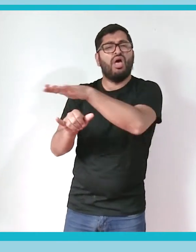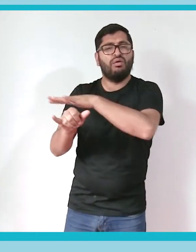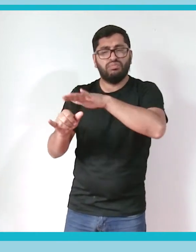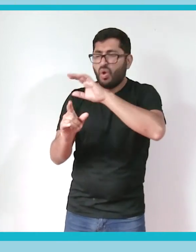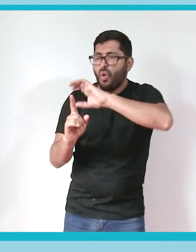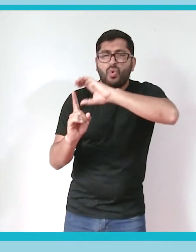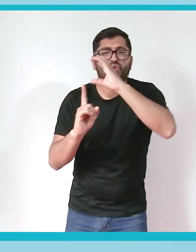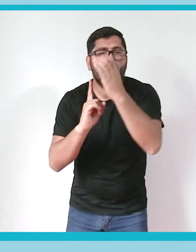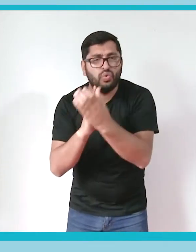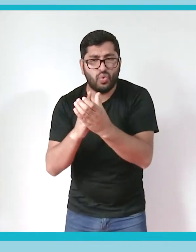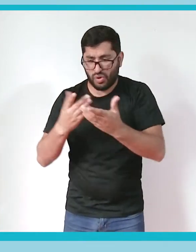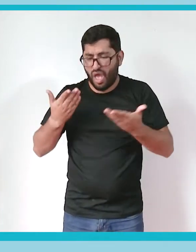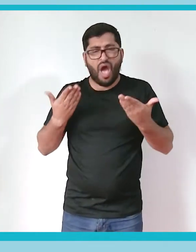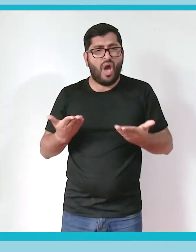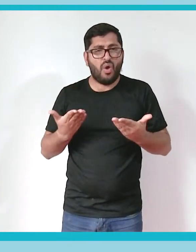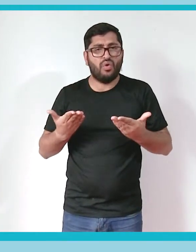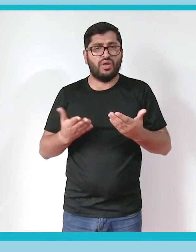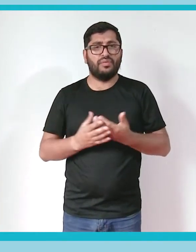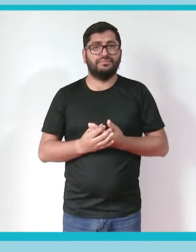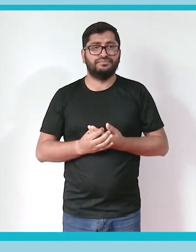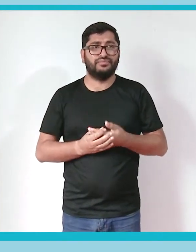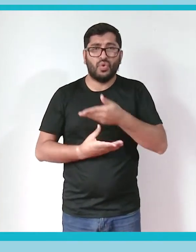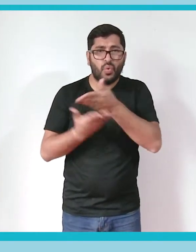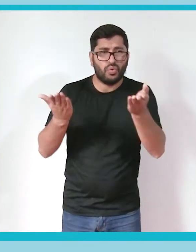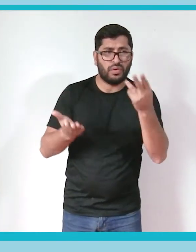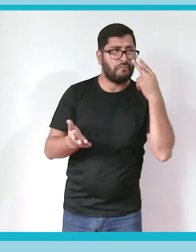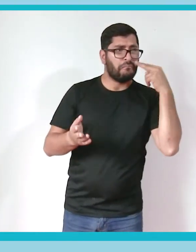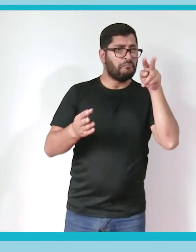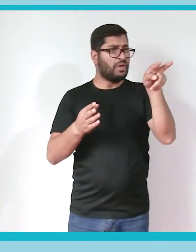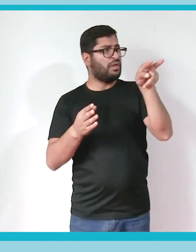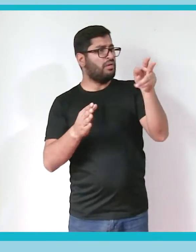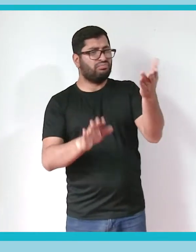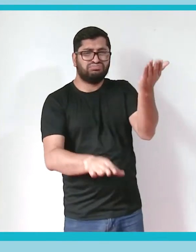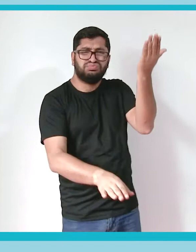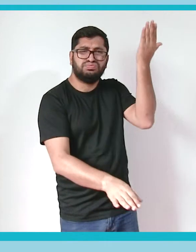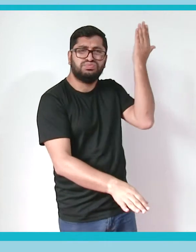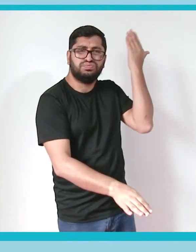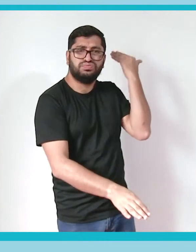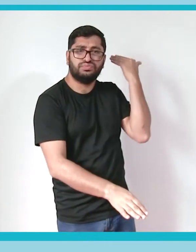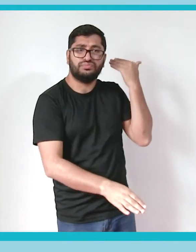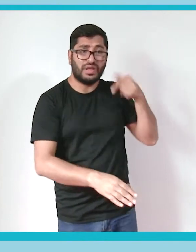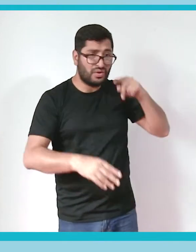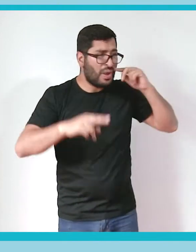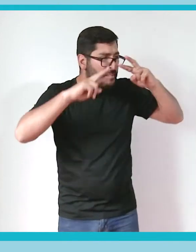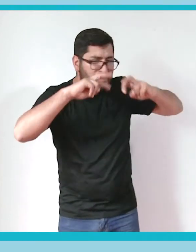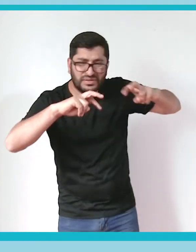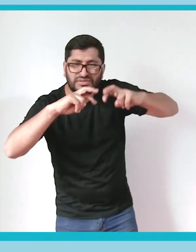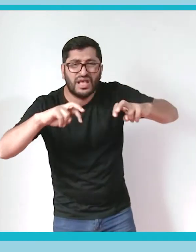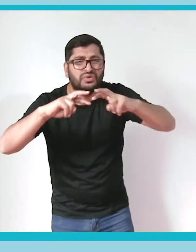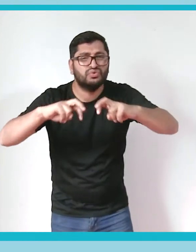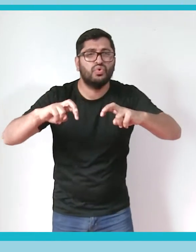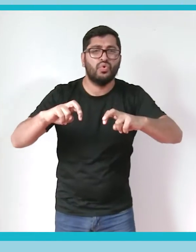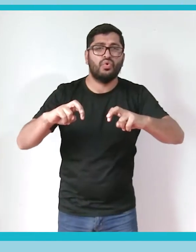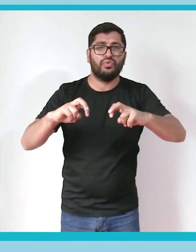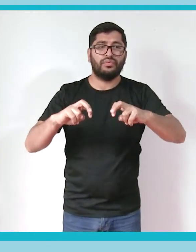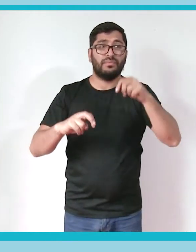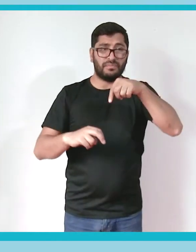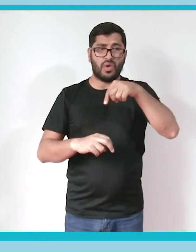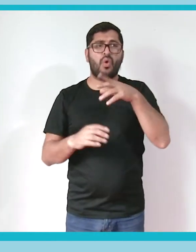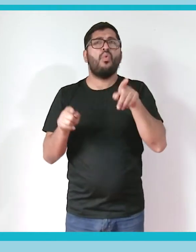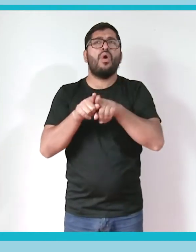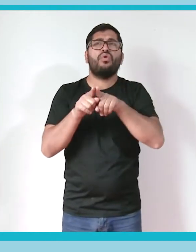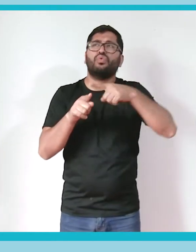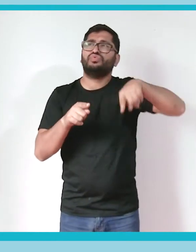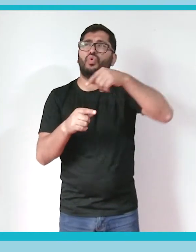mucho para dejarnos el legado que tenemos ahora. Si ustedes miran un poco hacia atrás,